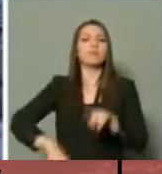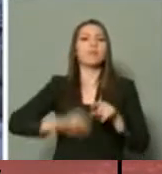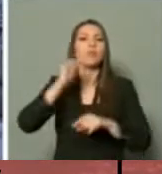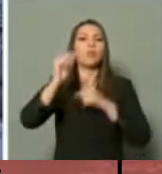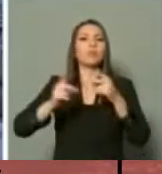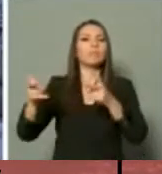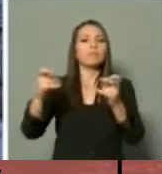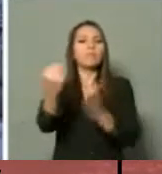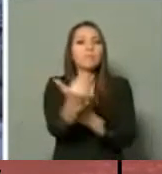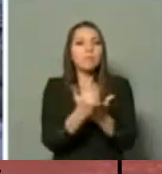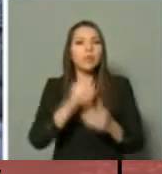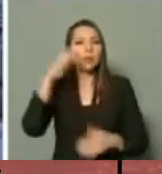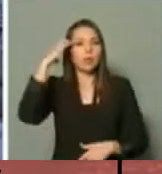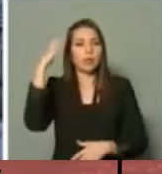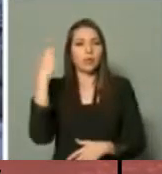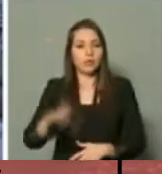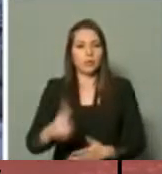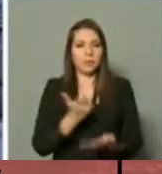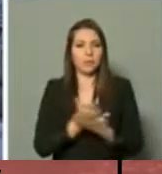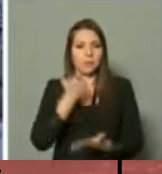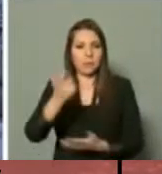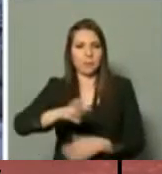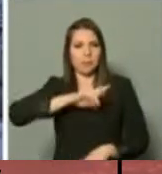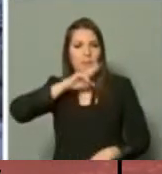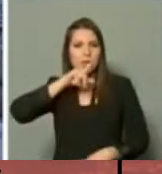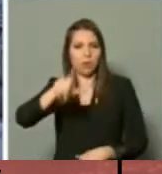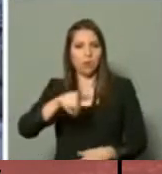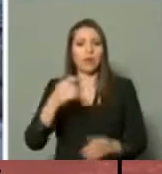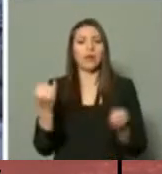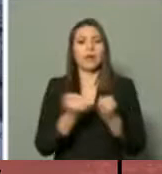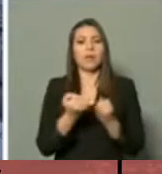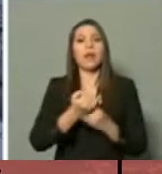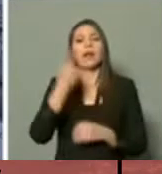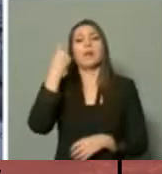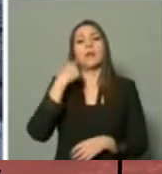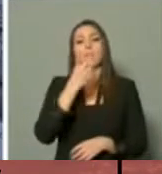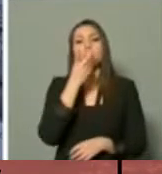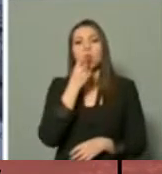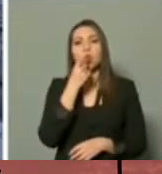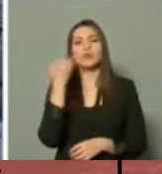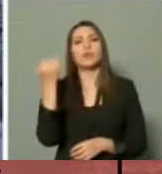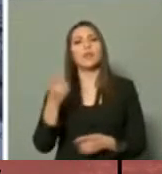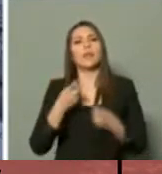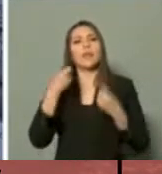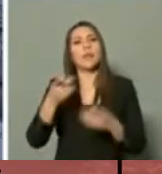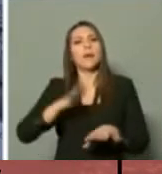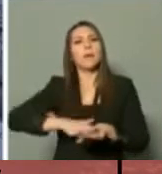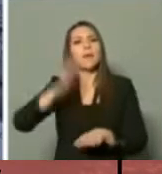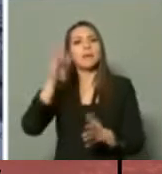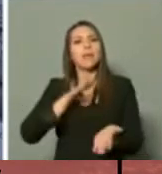Incentivar a los elementos policíacos con una mejora salarial y además de todo, darles otro tipo de prestaciones